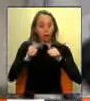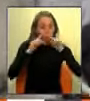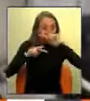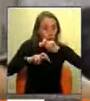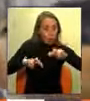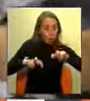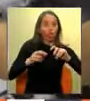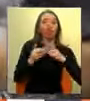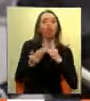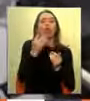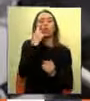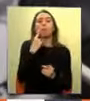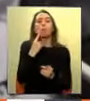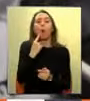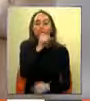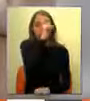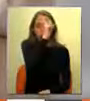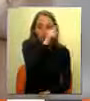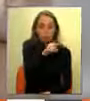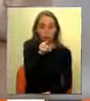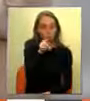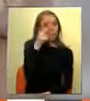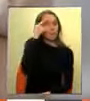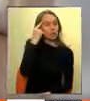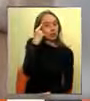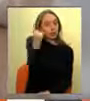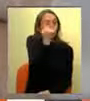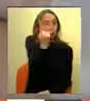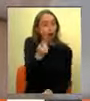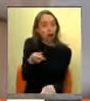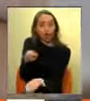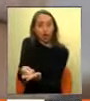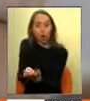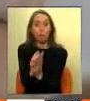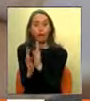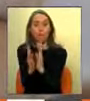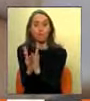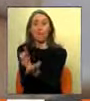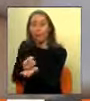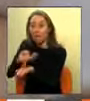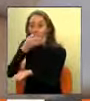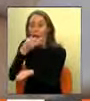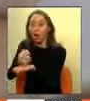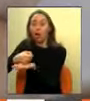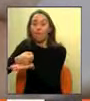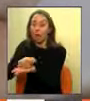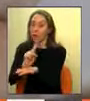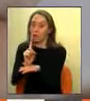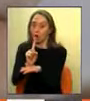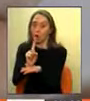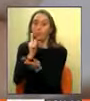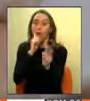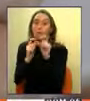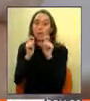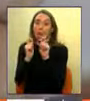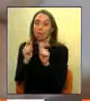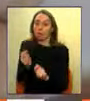recinto hospitalario. Jamás comprar Viagra en la farmacia para este uso, porque implica un riesgo.